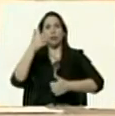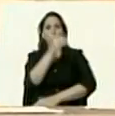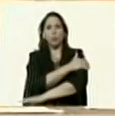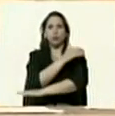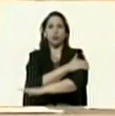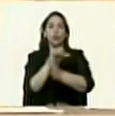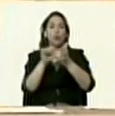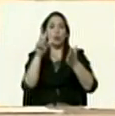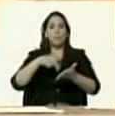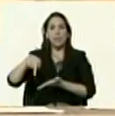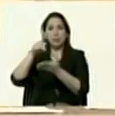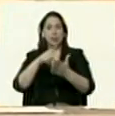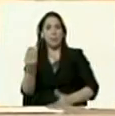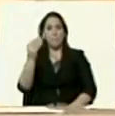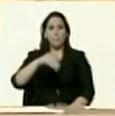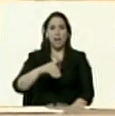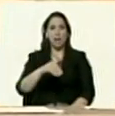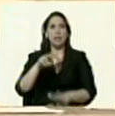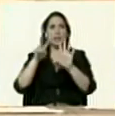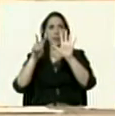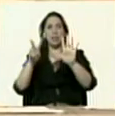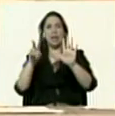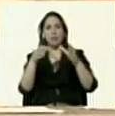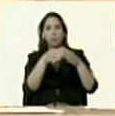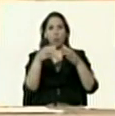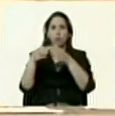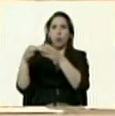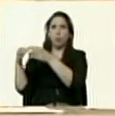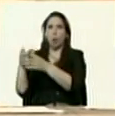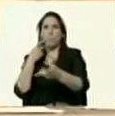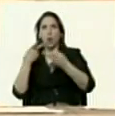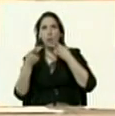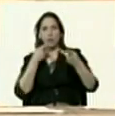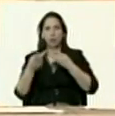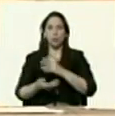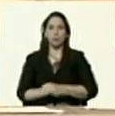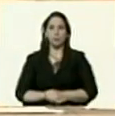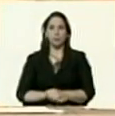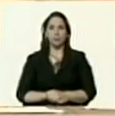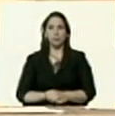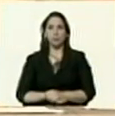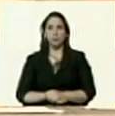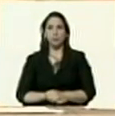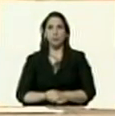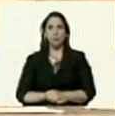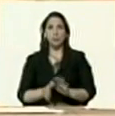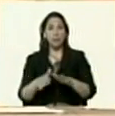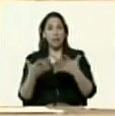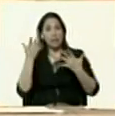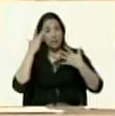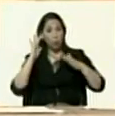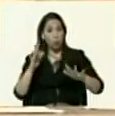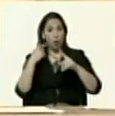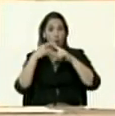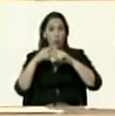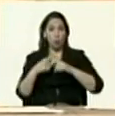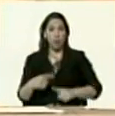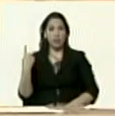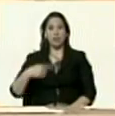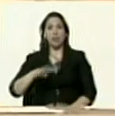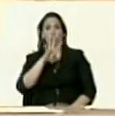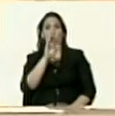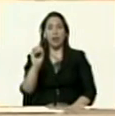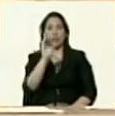donde participan más de siete partidos políticos que, según las encuestas, tienen el